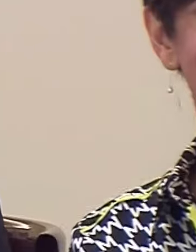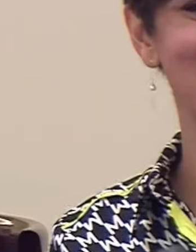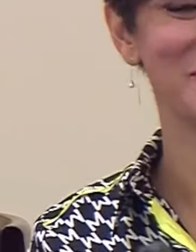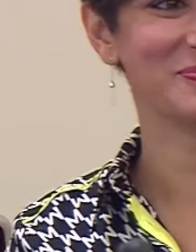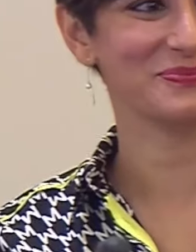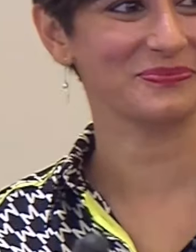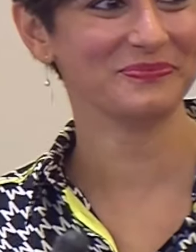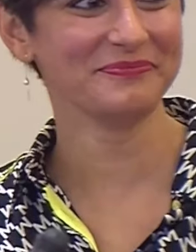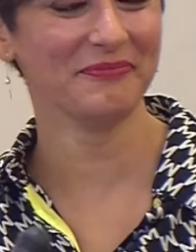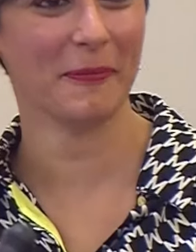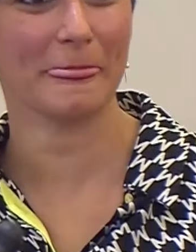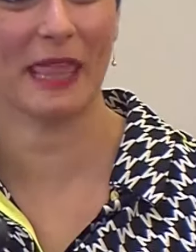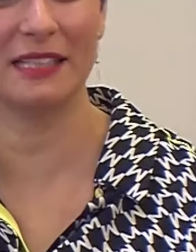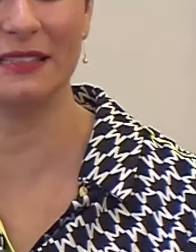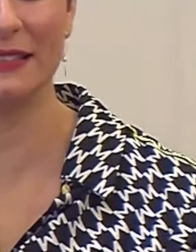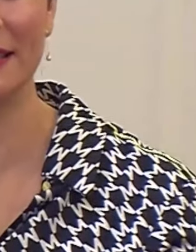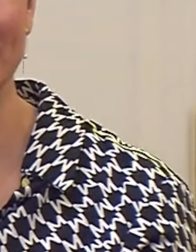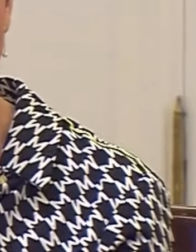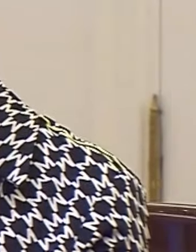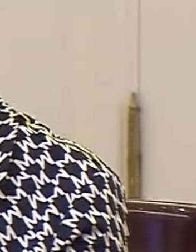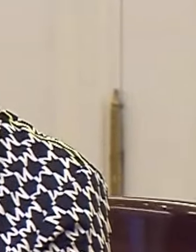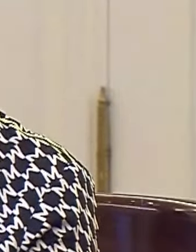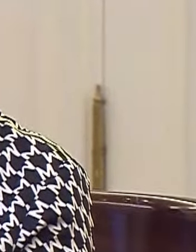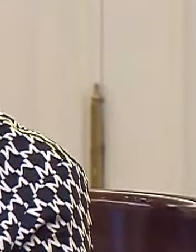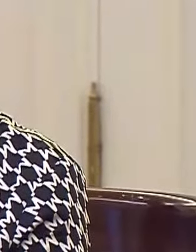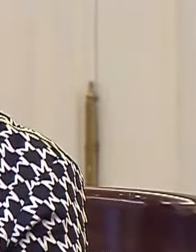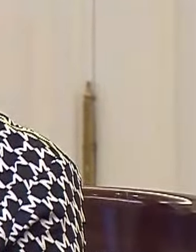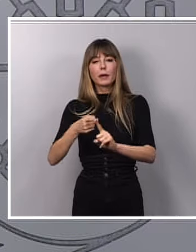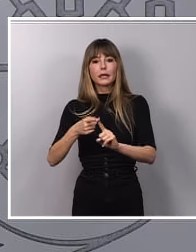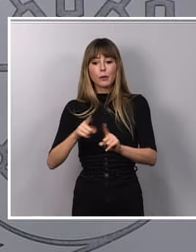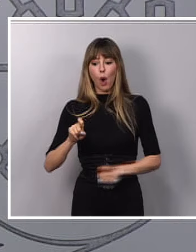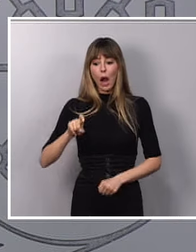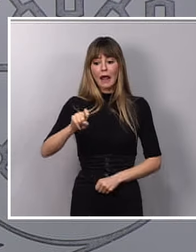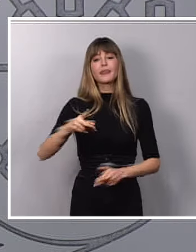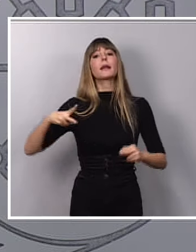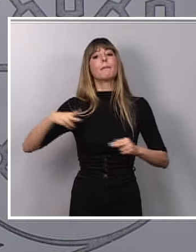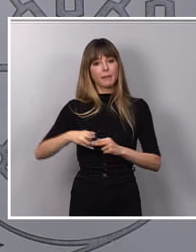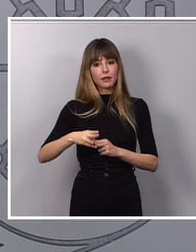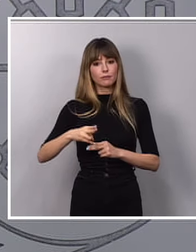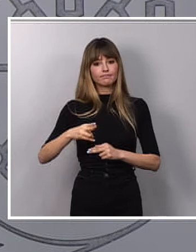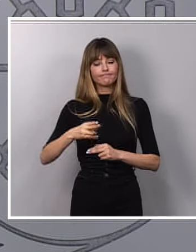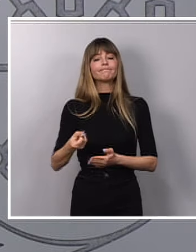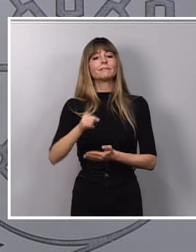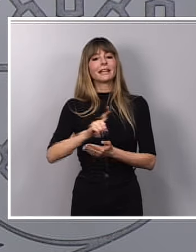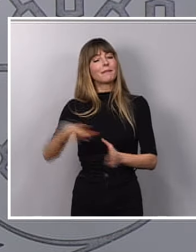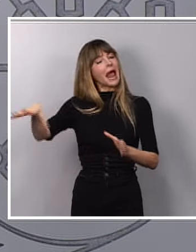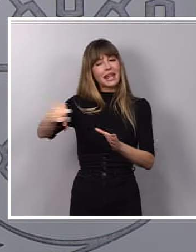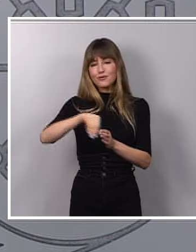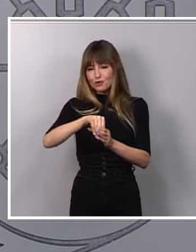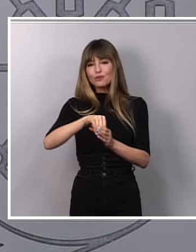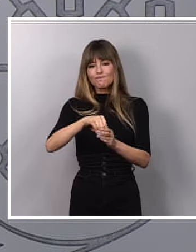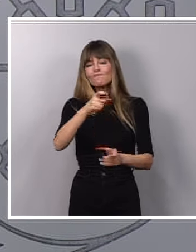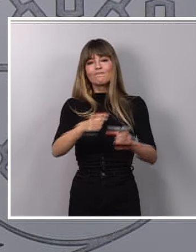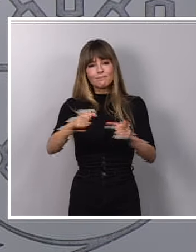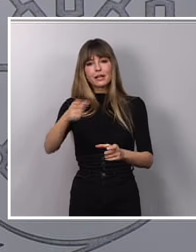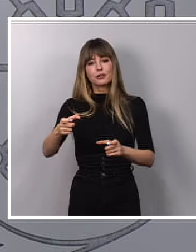importante fundación que trabaja fundamentalmente para la prevención del cáncer, pero también para generar esa inclusión de las